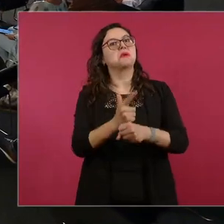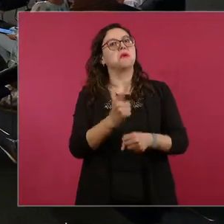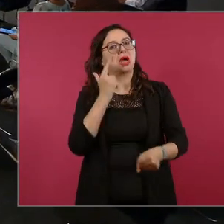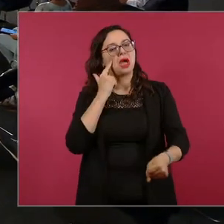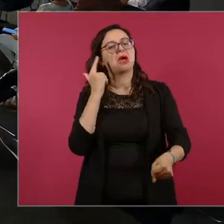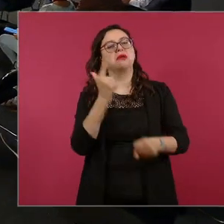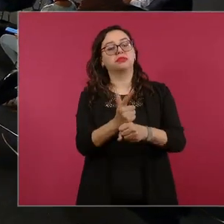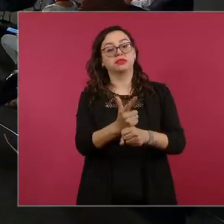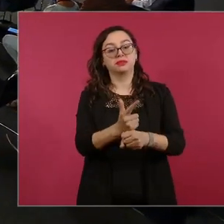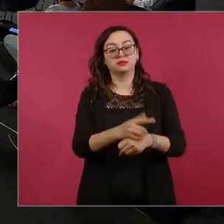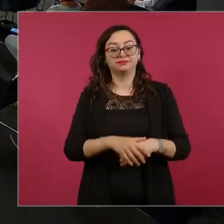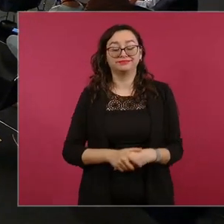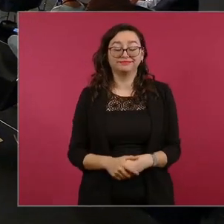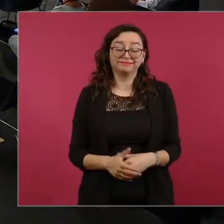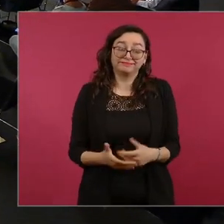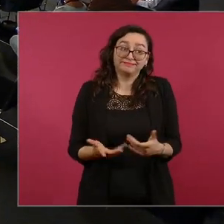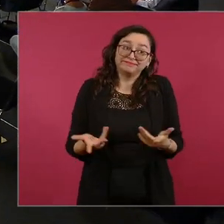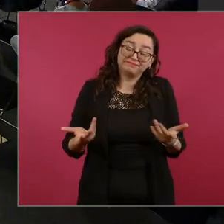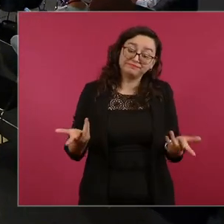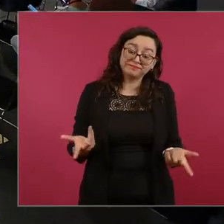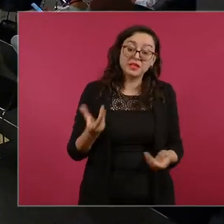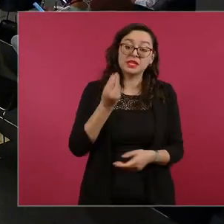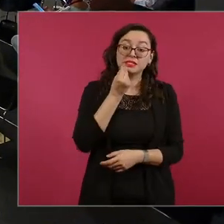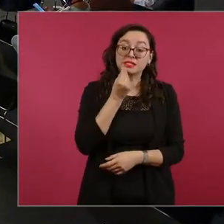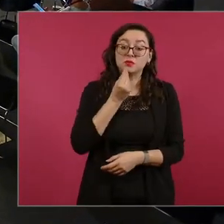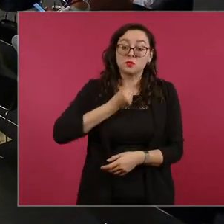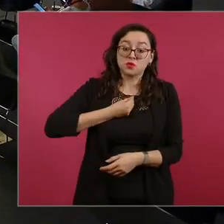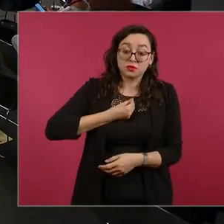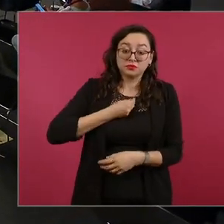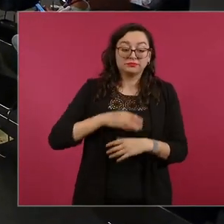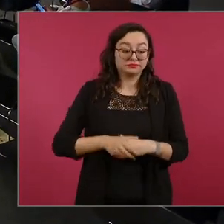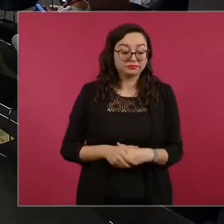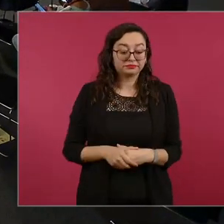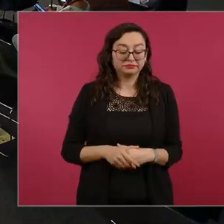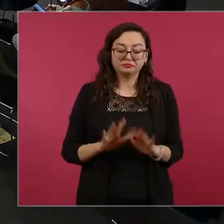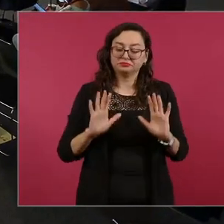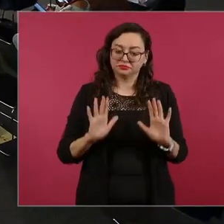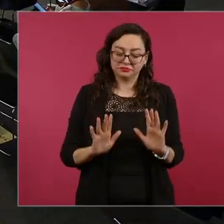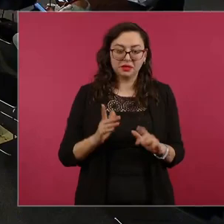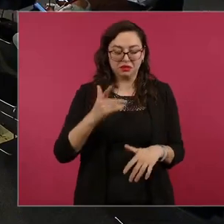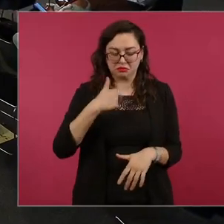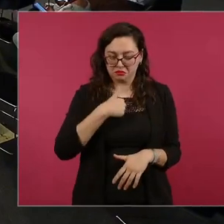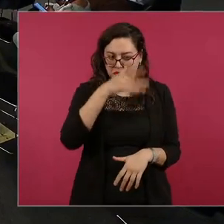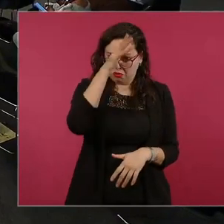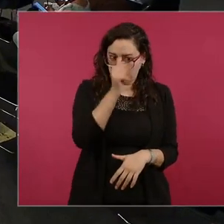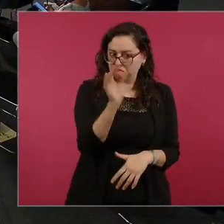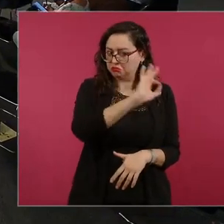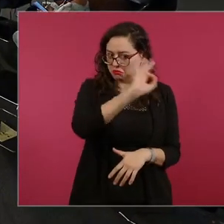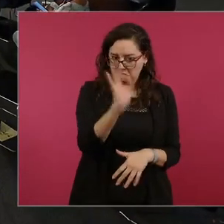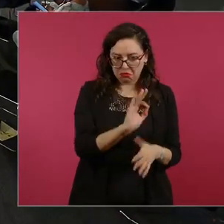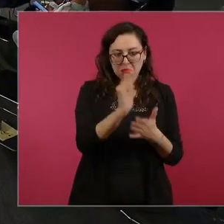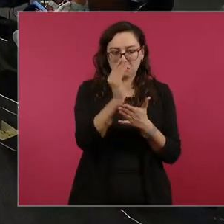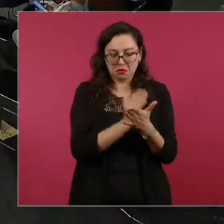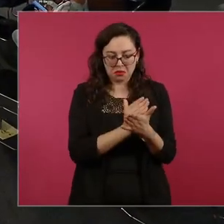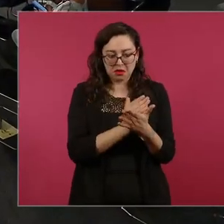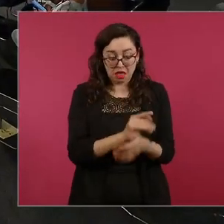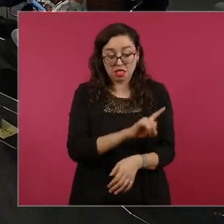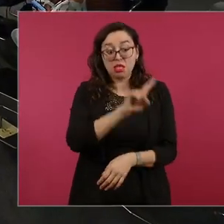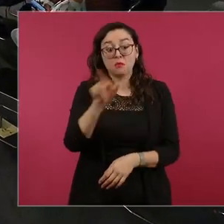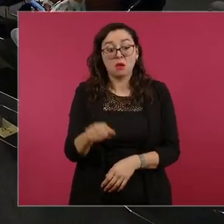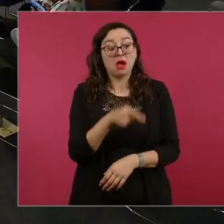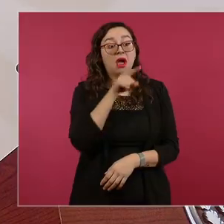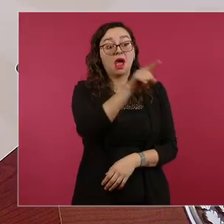Entonces, cuando él manda a decir que no quiere, yo digo,